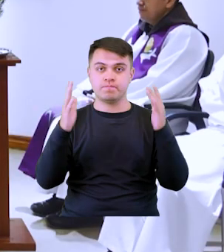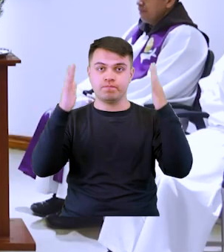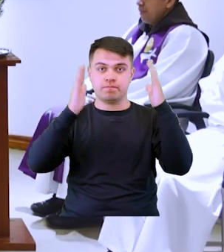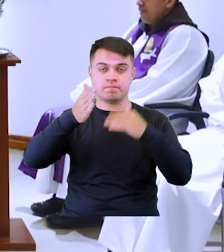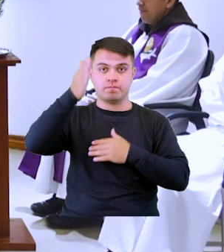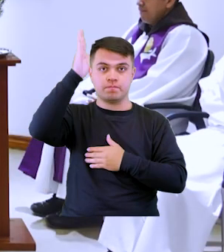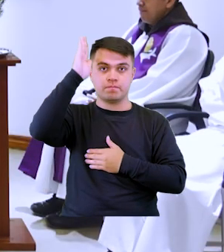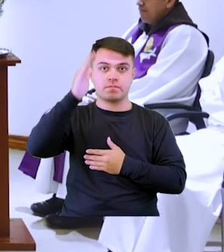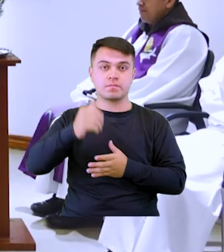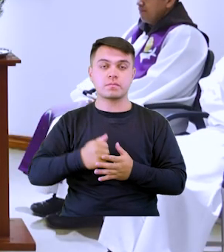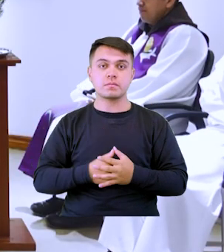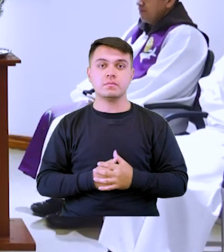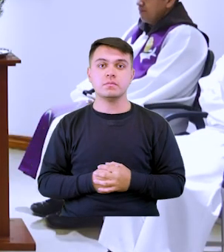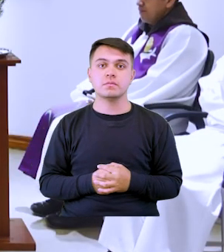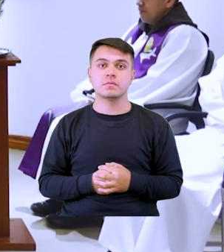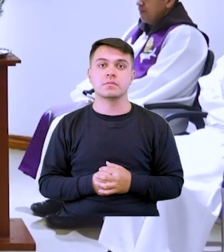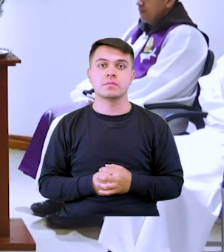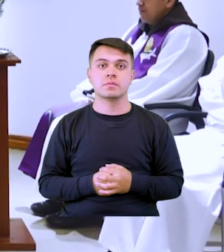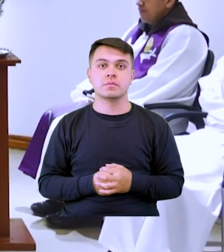Señor.